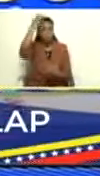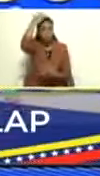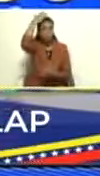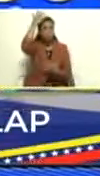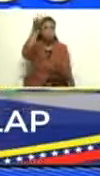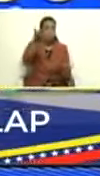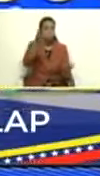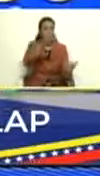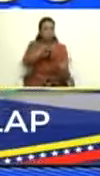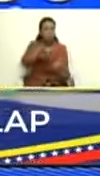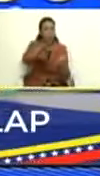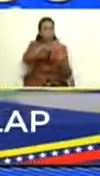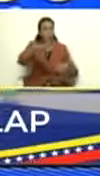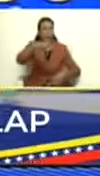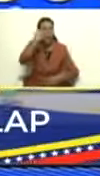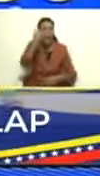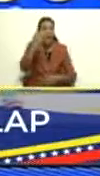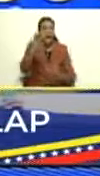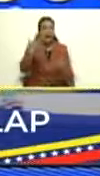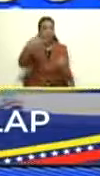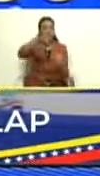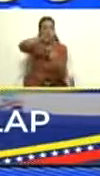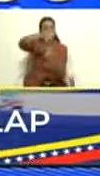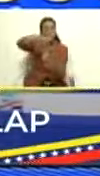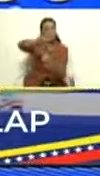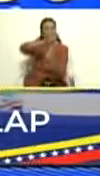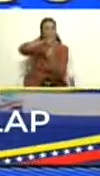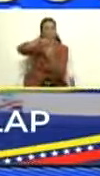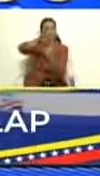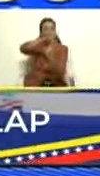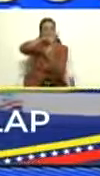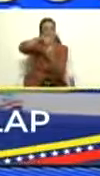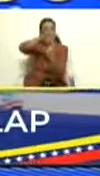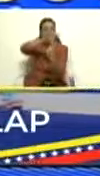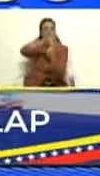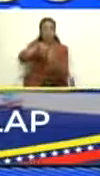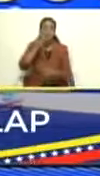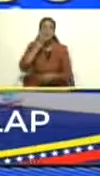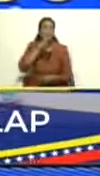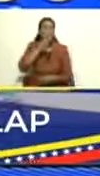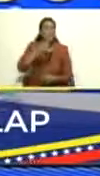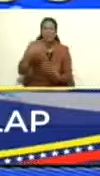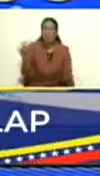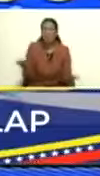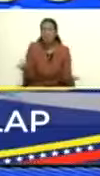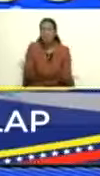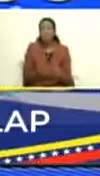Demagogia, engaño, manipulación, mentira.